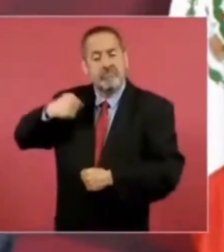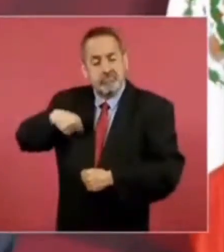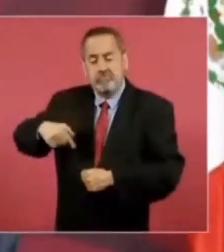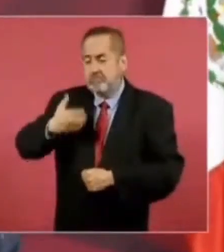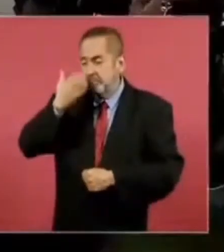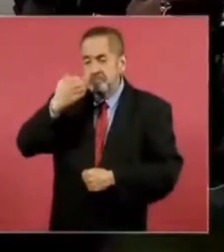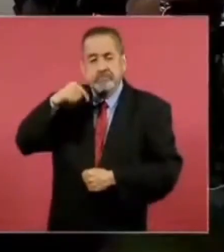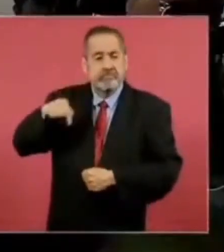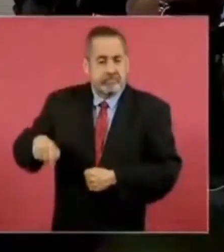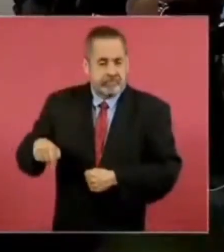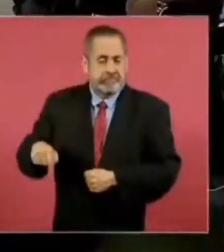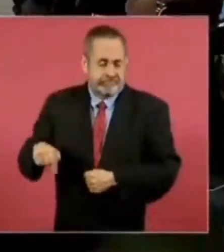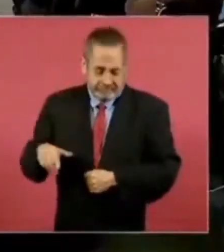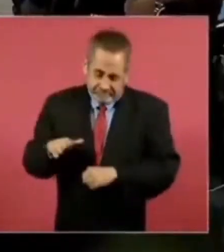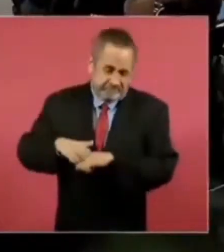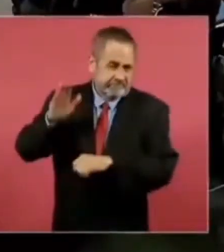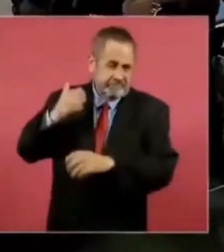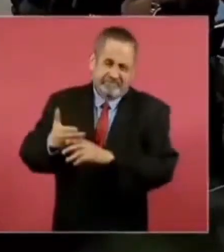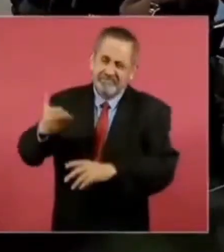de tiempo atrás